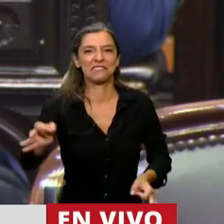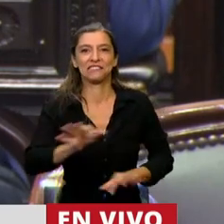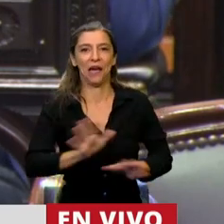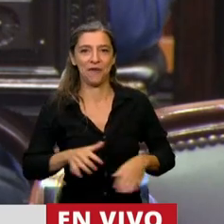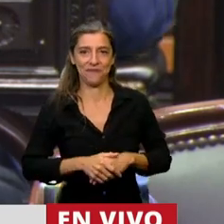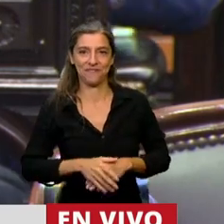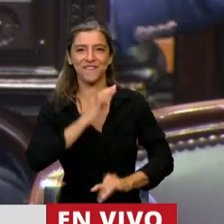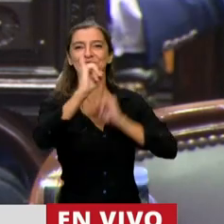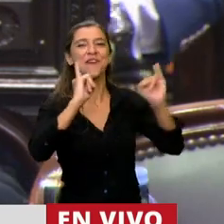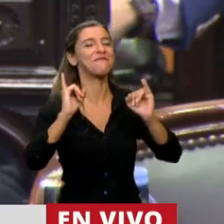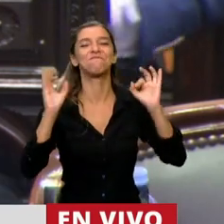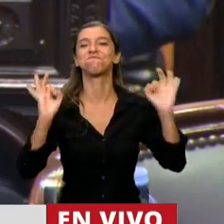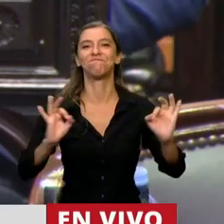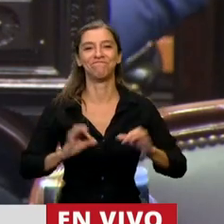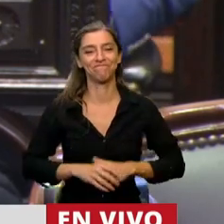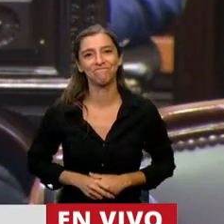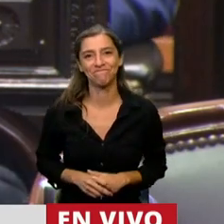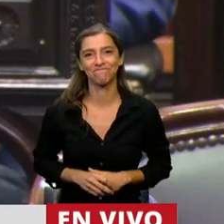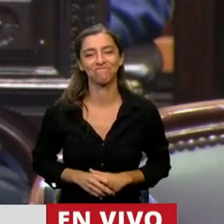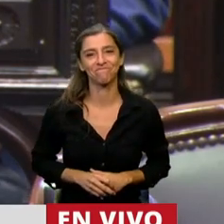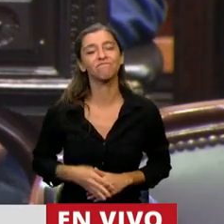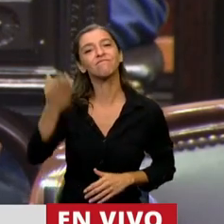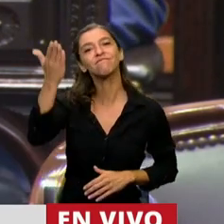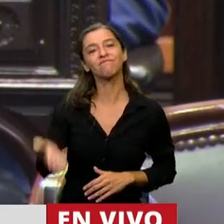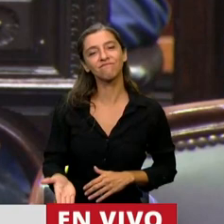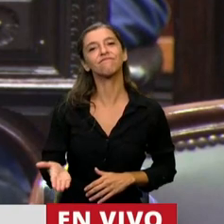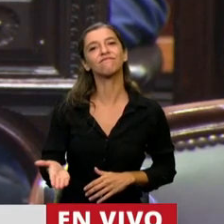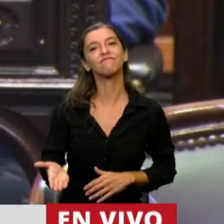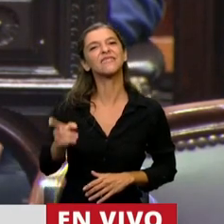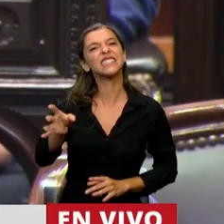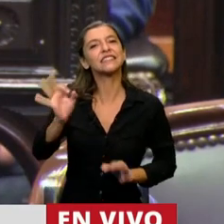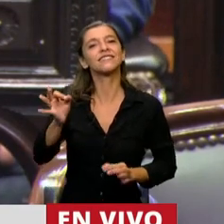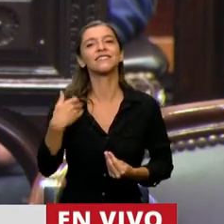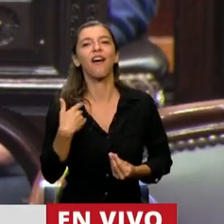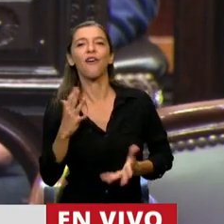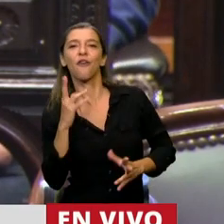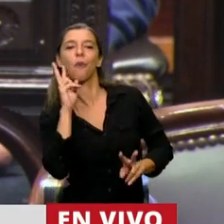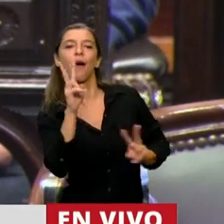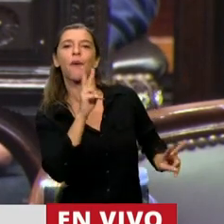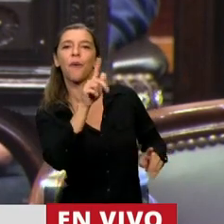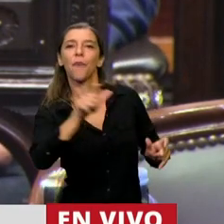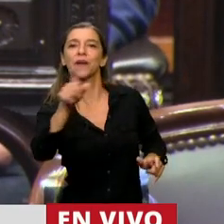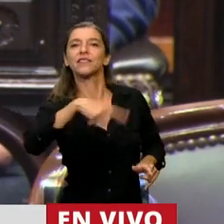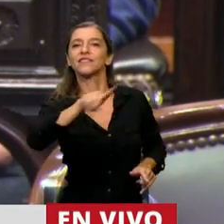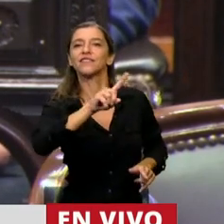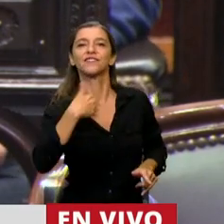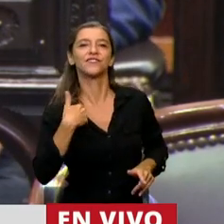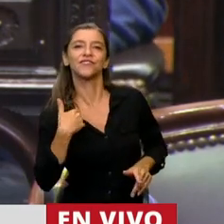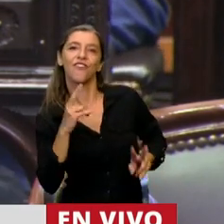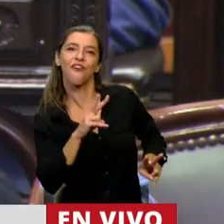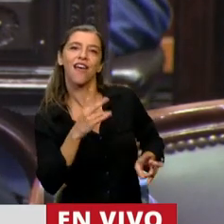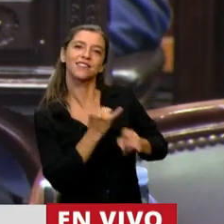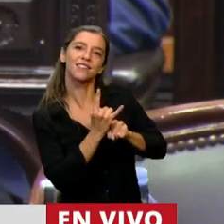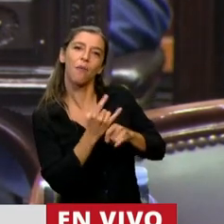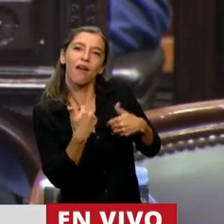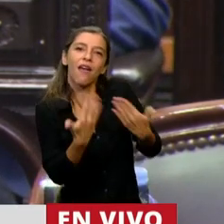Era una persona que distingue a los seres humanos en lo mayor de la generosidad,